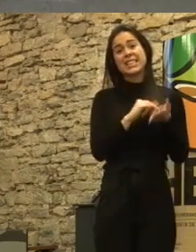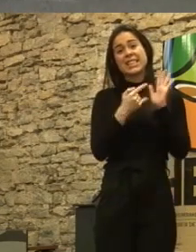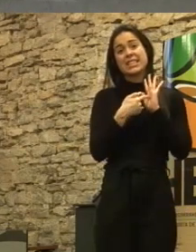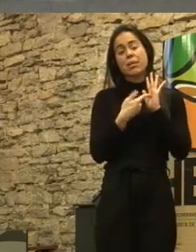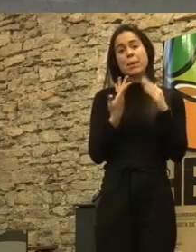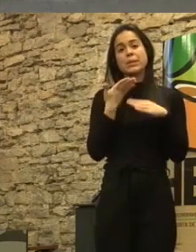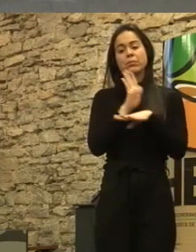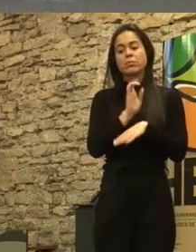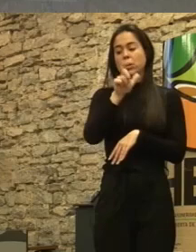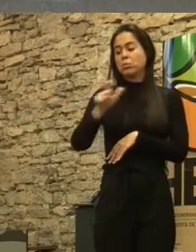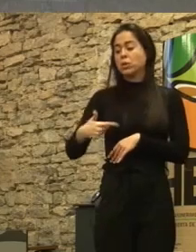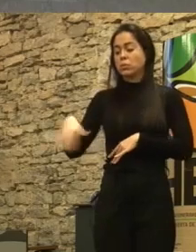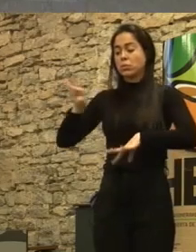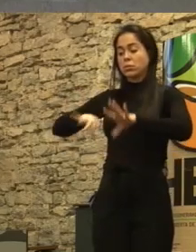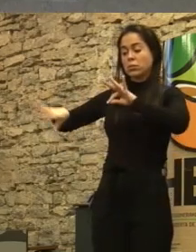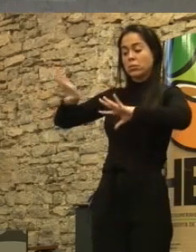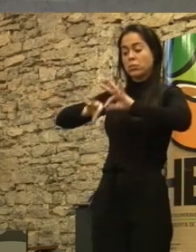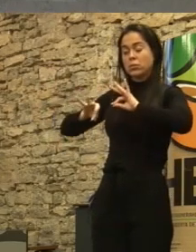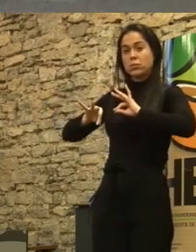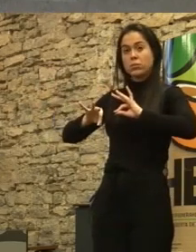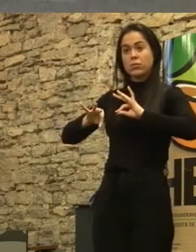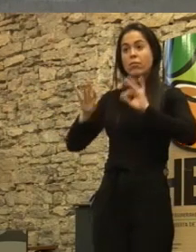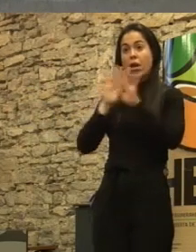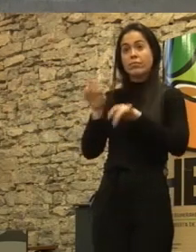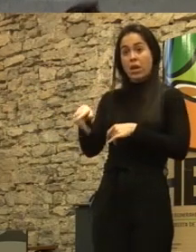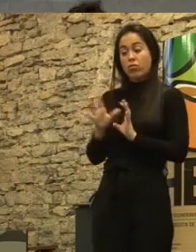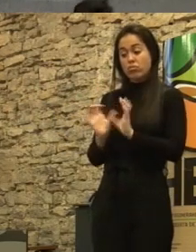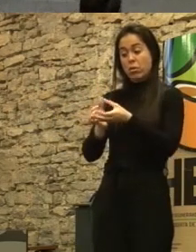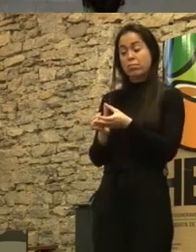de personas y esas personas, digamos que te representan.